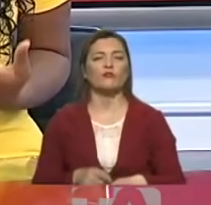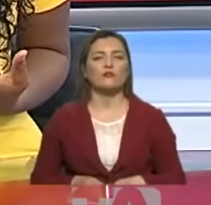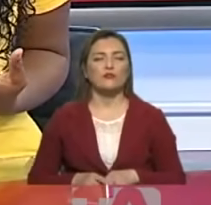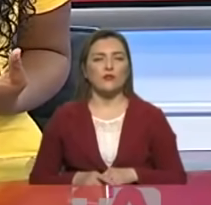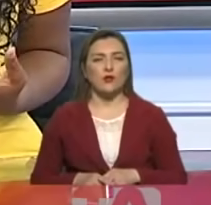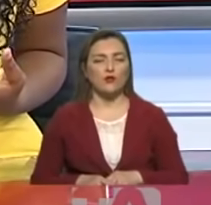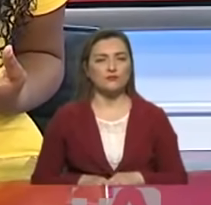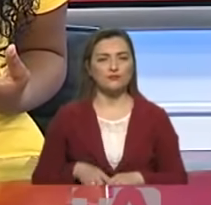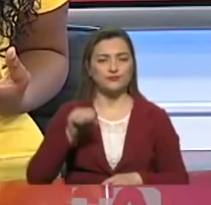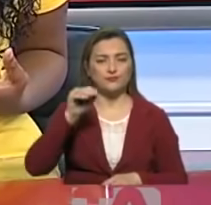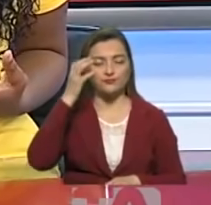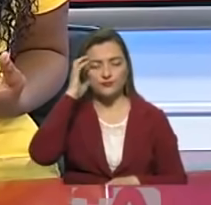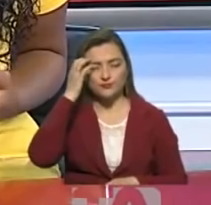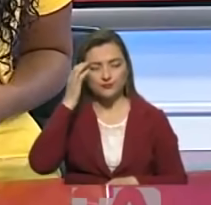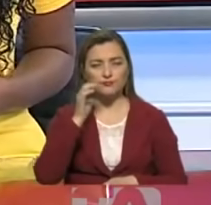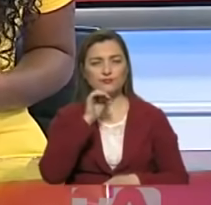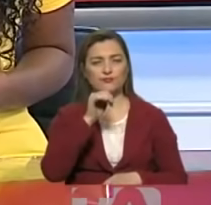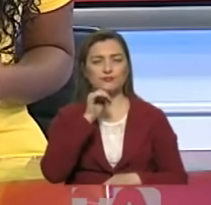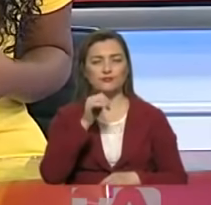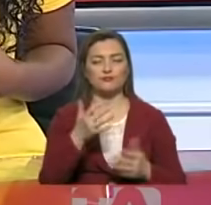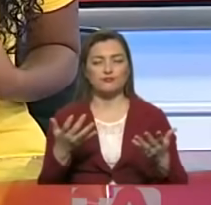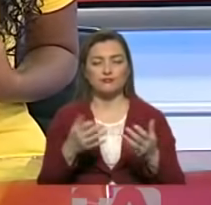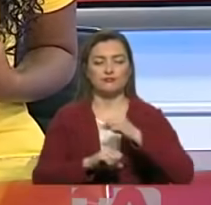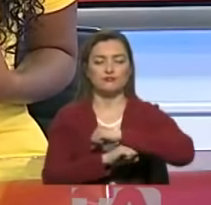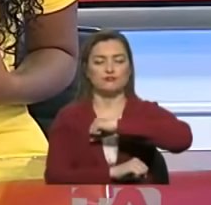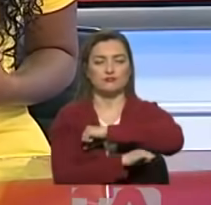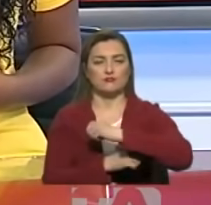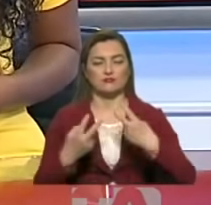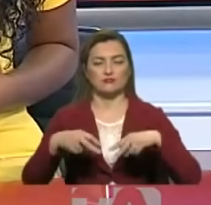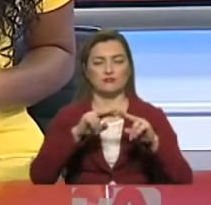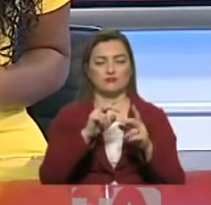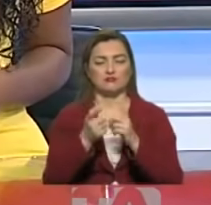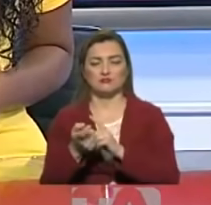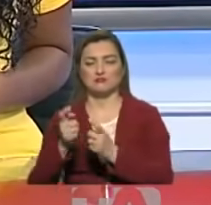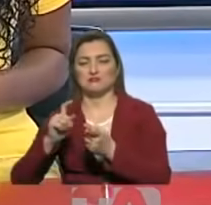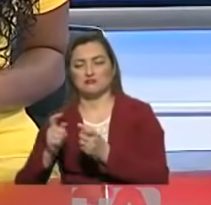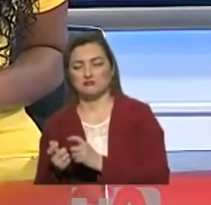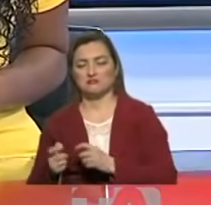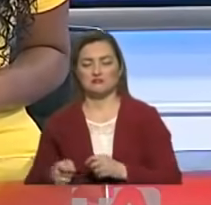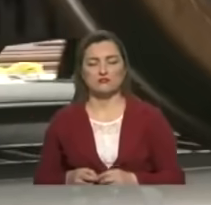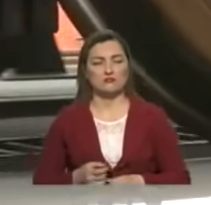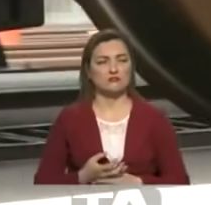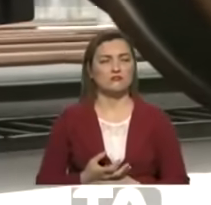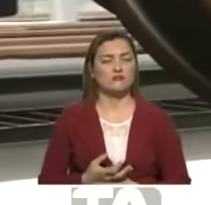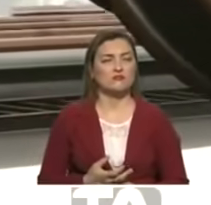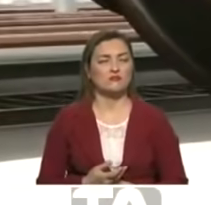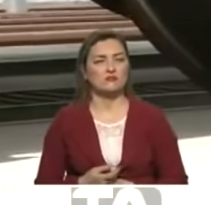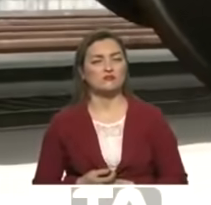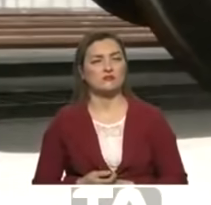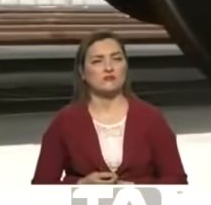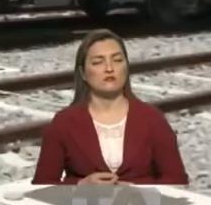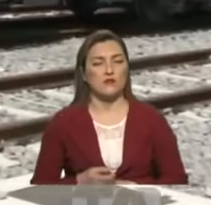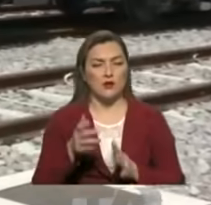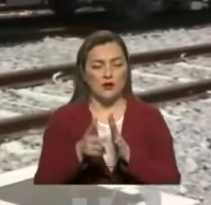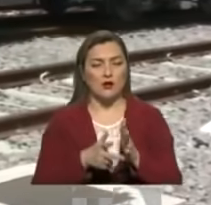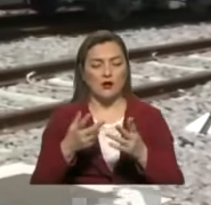el que advierte su preocupación debido a la falta de sustento y variabilidad de costos que tiene la obra. El Metro de Quito,